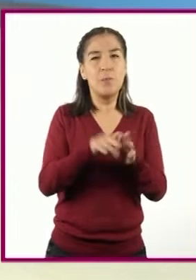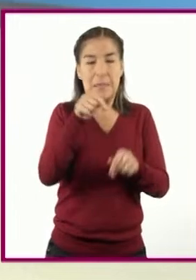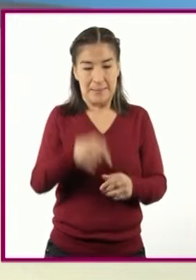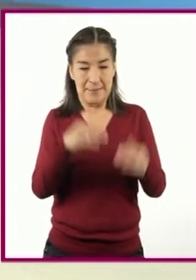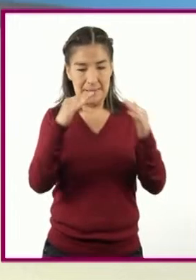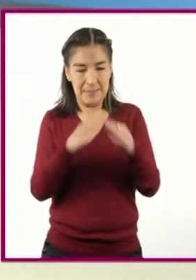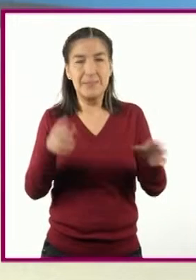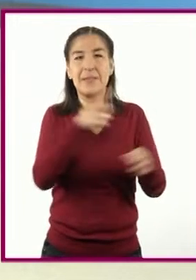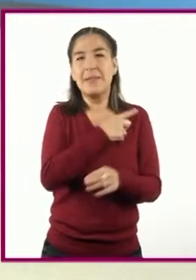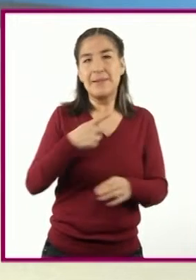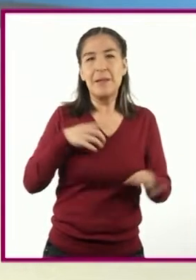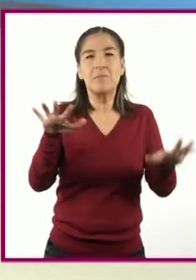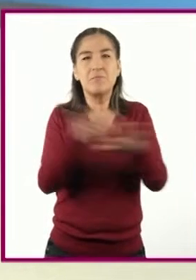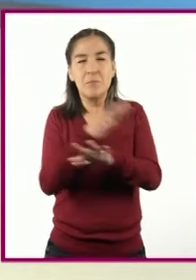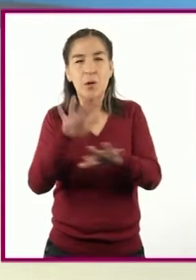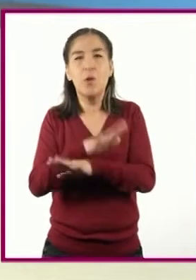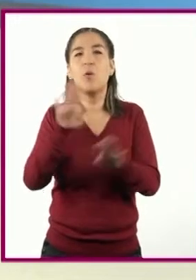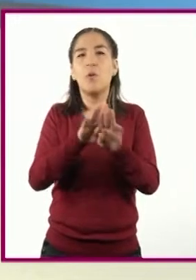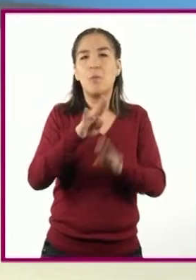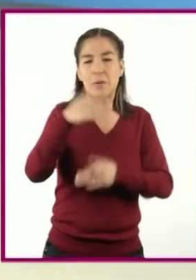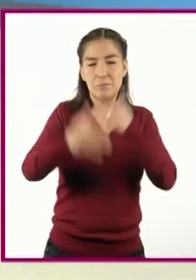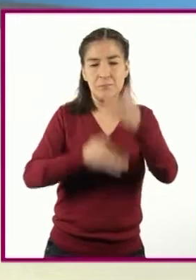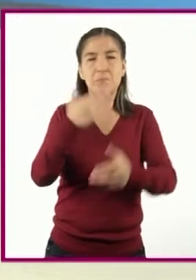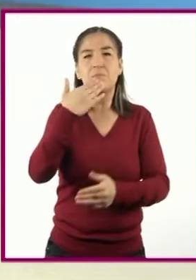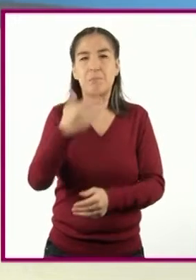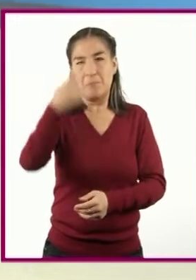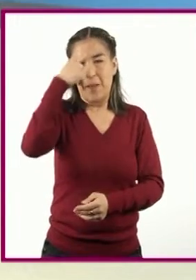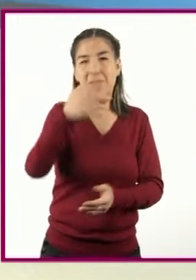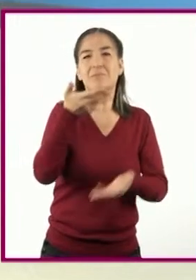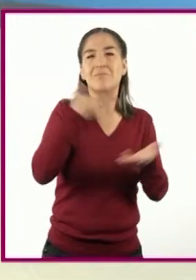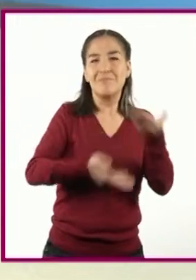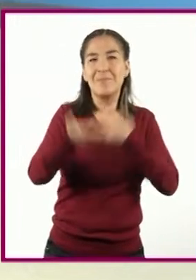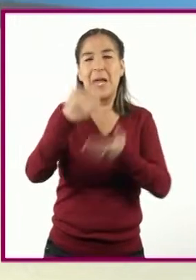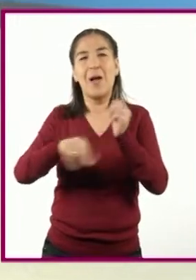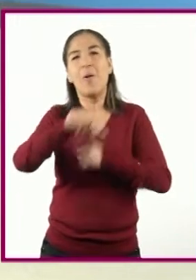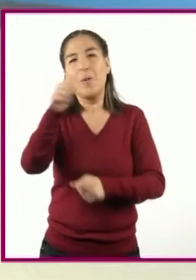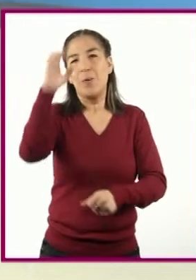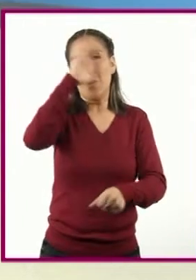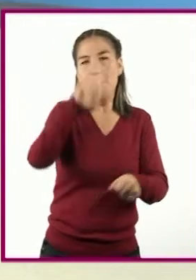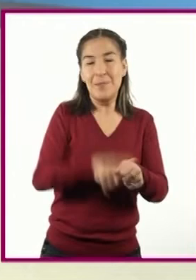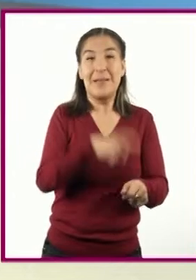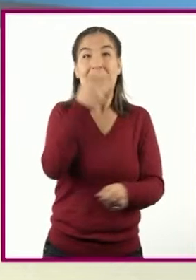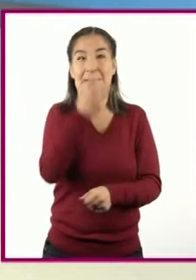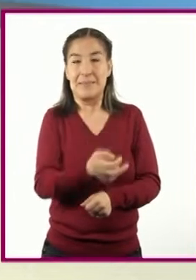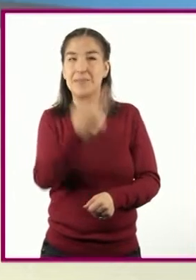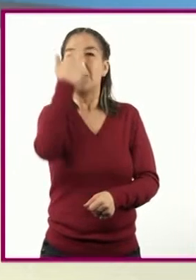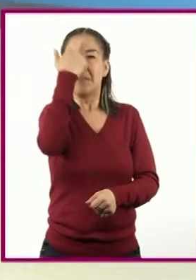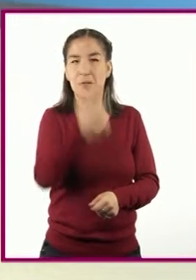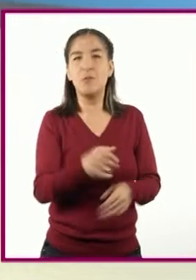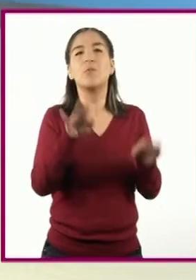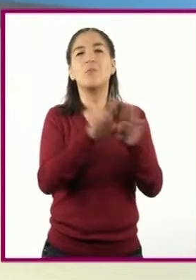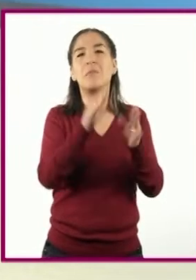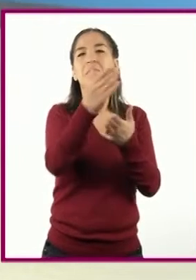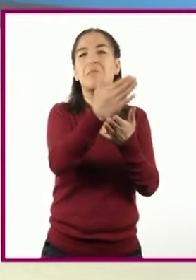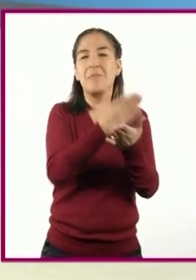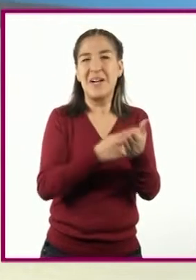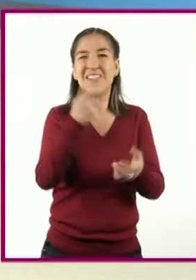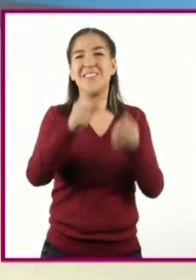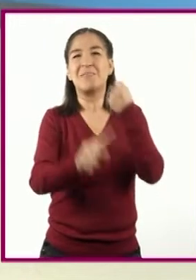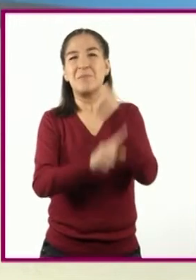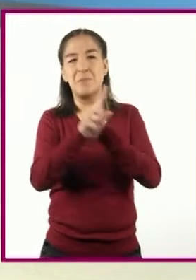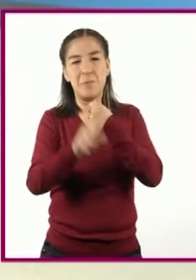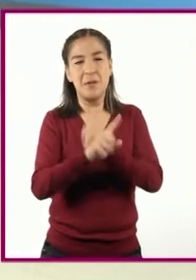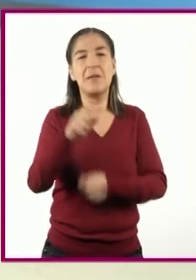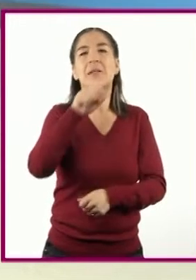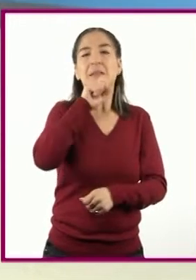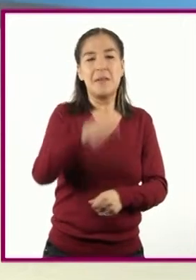gradual para favorecer los procesos de interculturalidad. De esa manera, disminuirán los conflictos